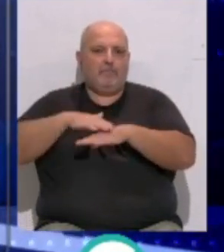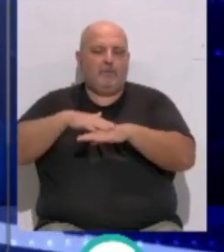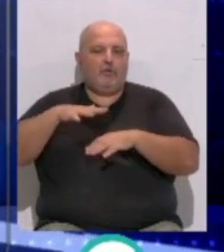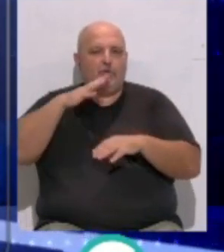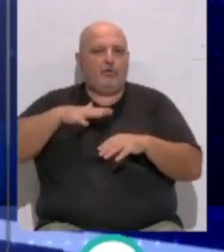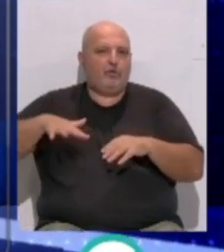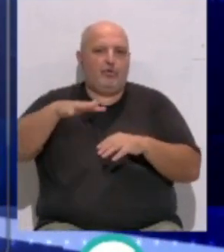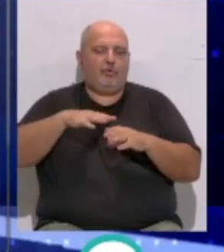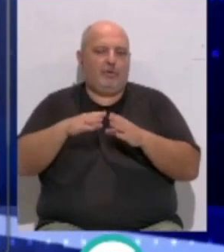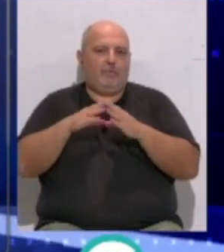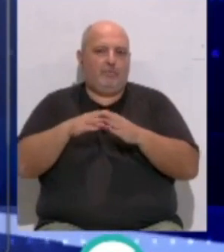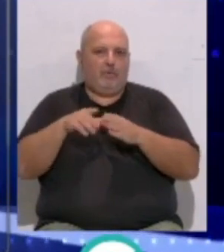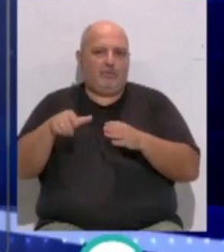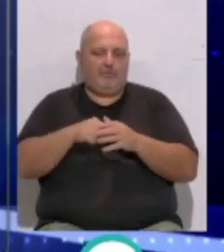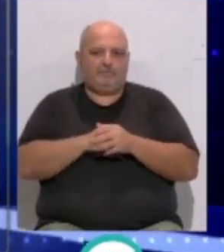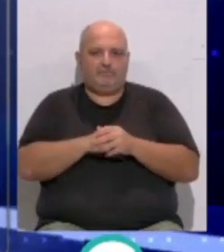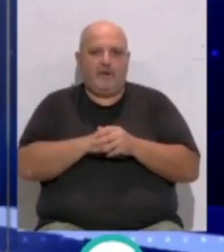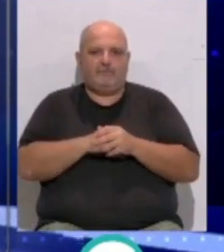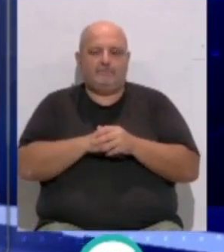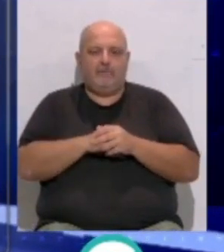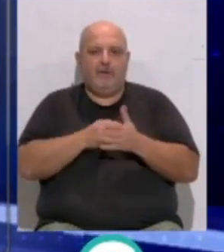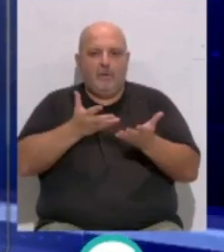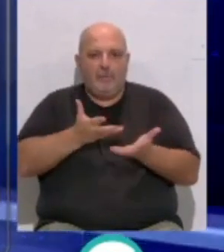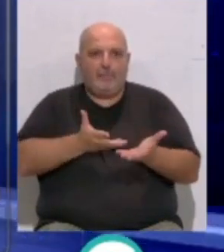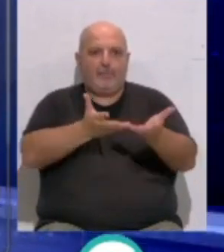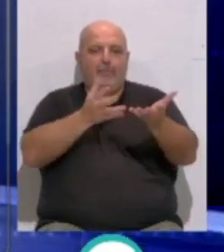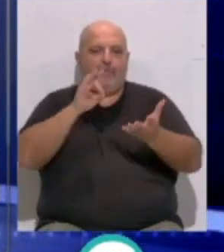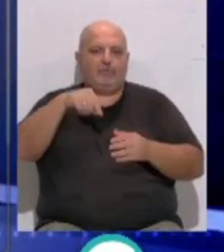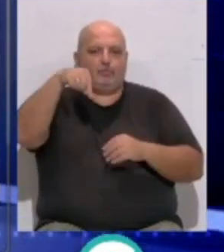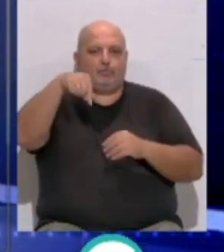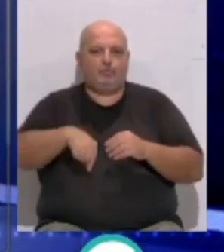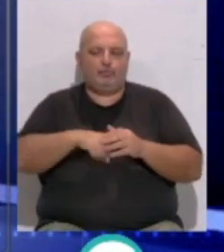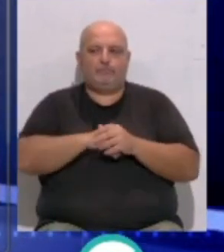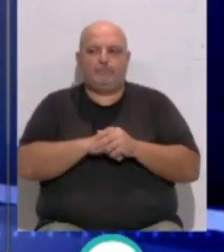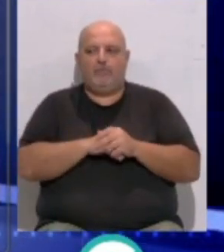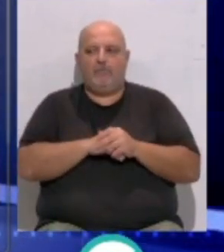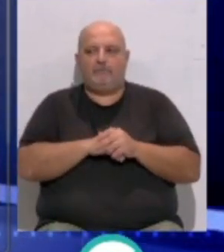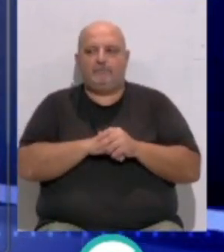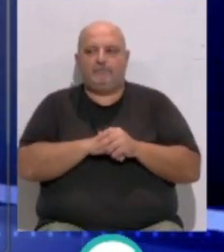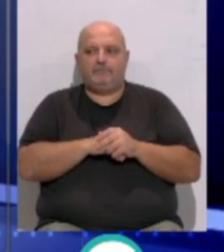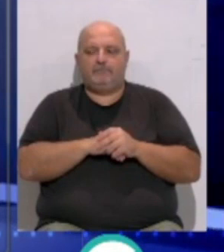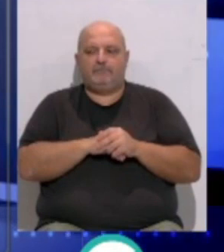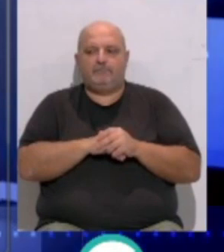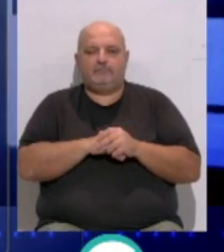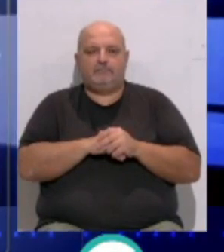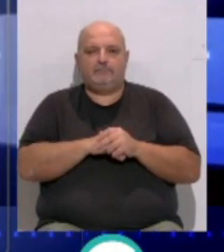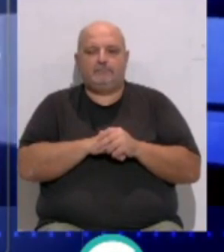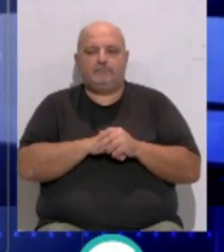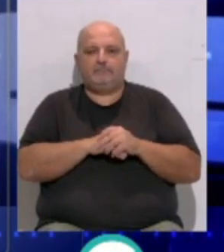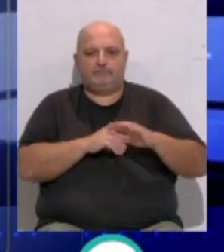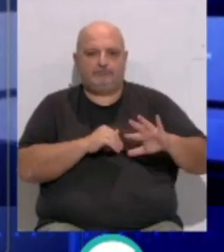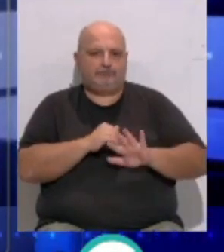registrará el puerto de Santa María. Los vientos serán del sur en el litoral.